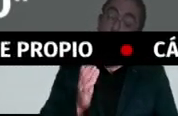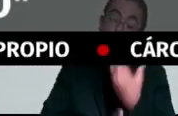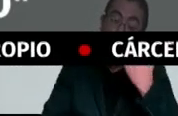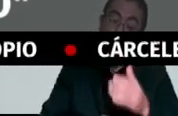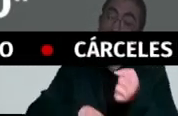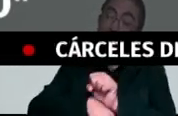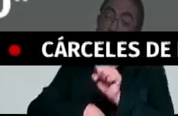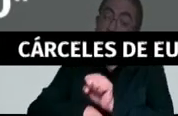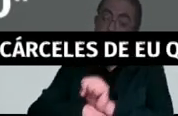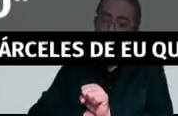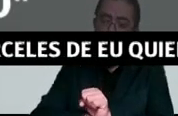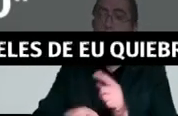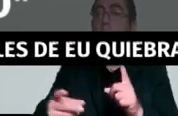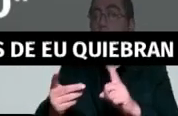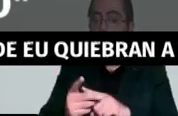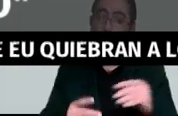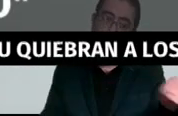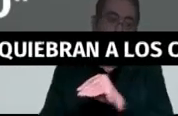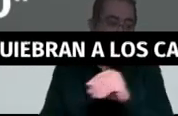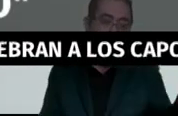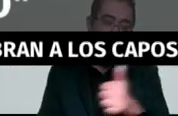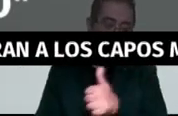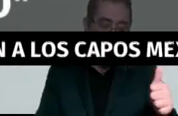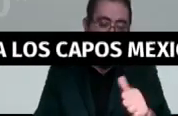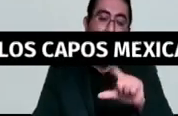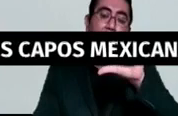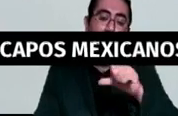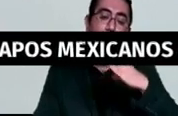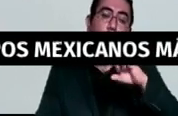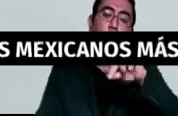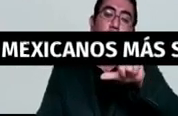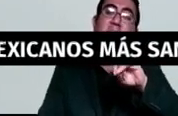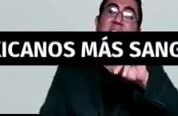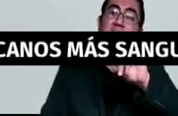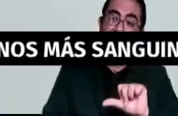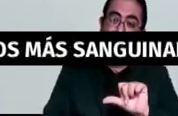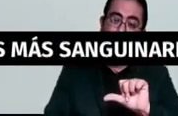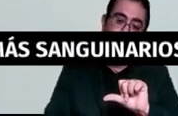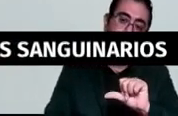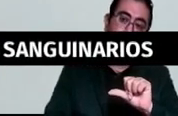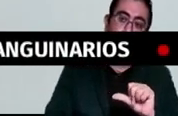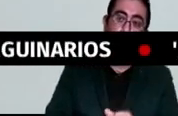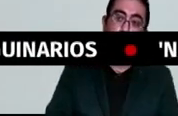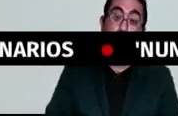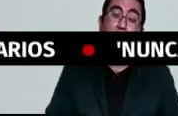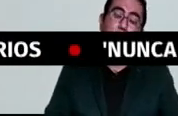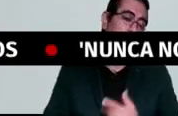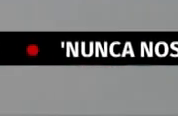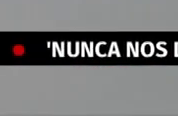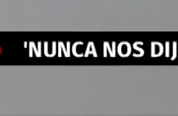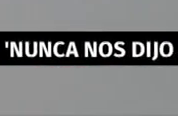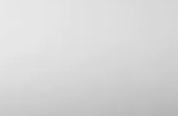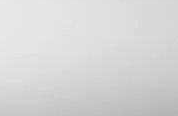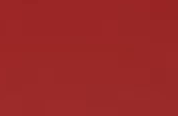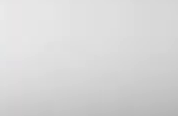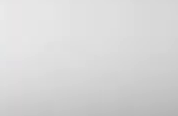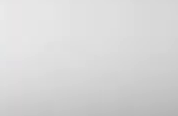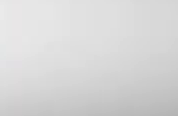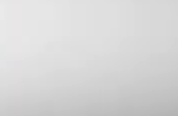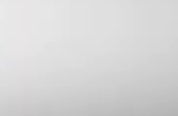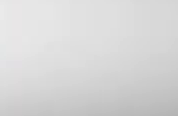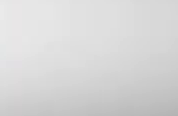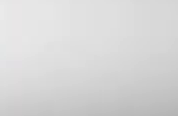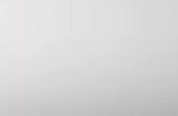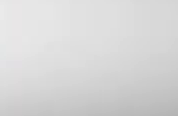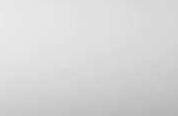la conquista esa secundaria necesita empezar a funcionar el próximo ciclo escolar y eso